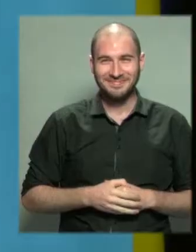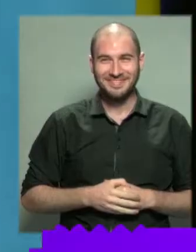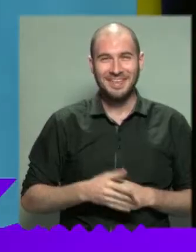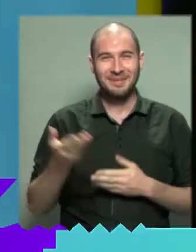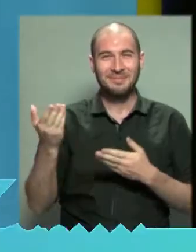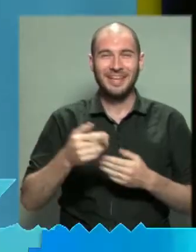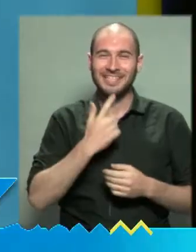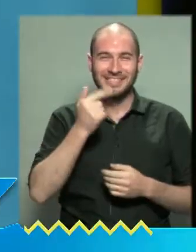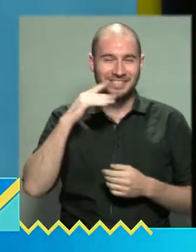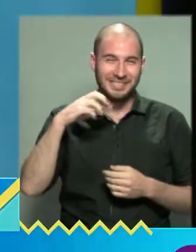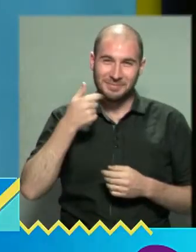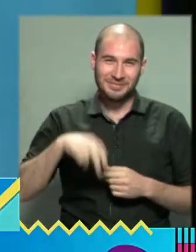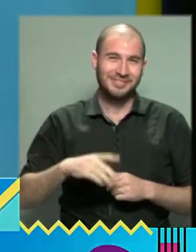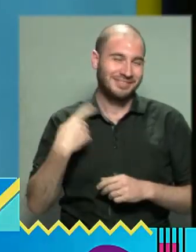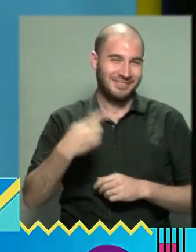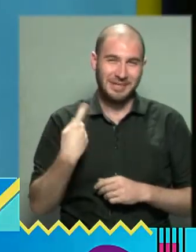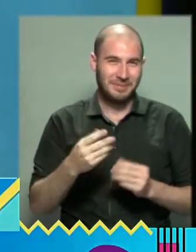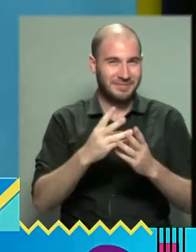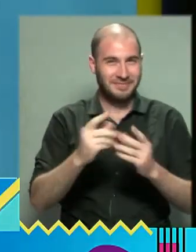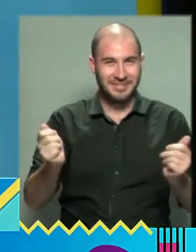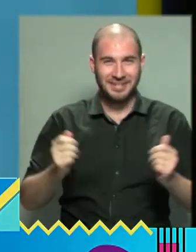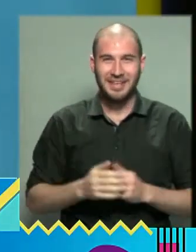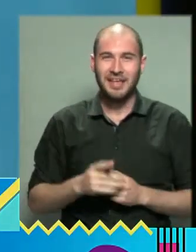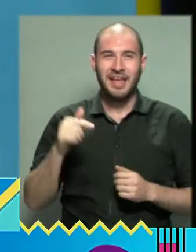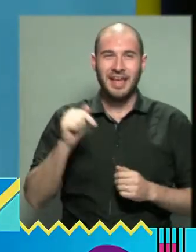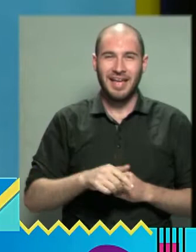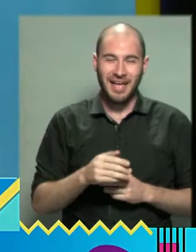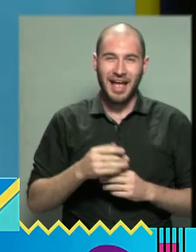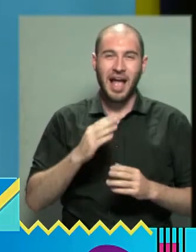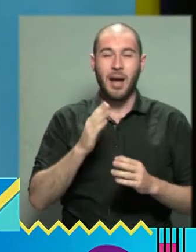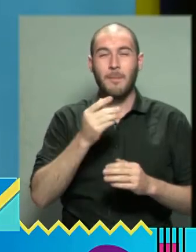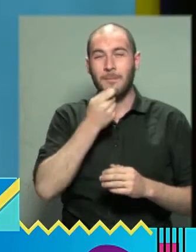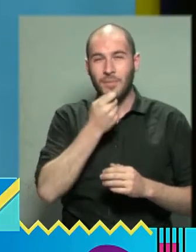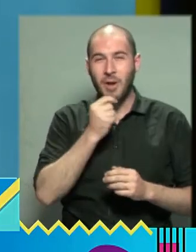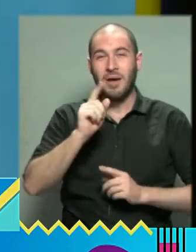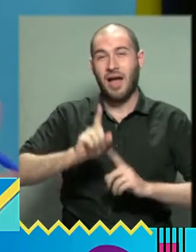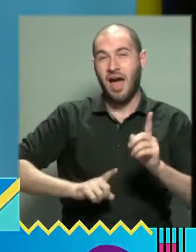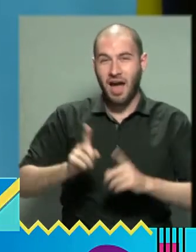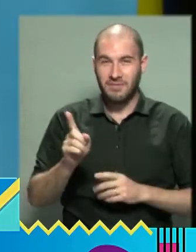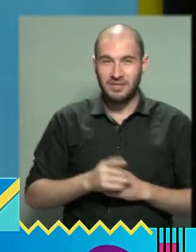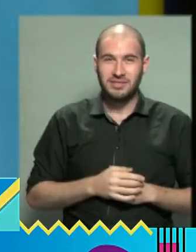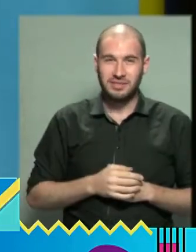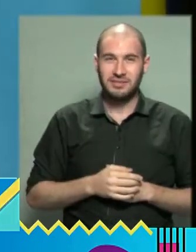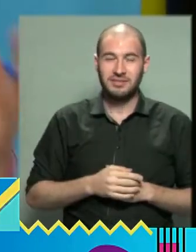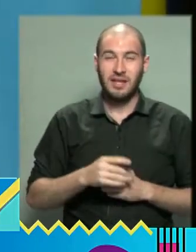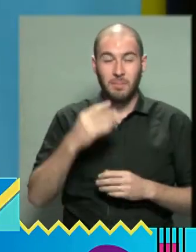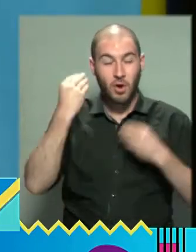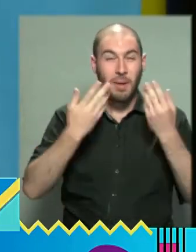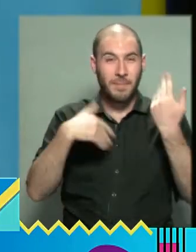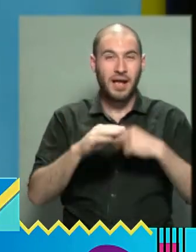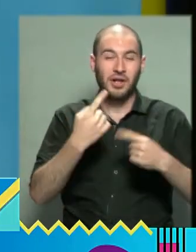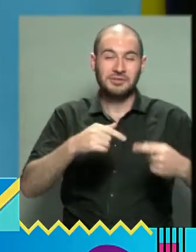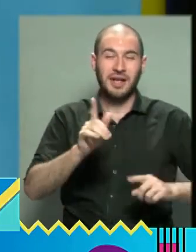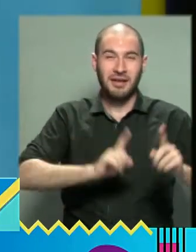Bienvenidos Los Simpsons, siempre ahí para cerrar y para ponerle un poco de humor a eso que a veces nos preocupa un poco más. Y hay situaciones